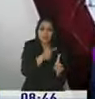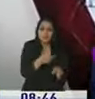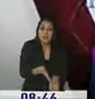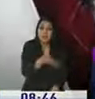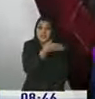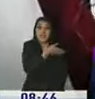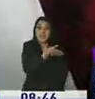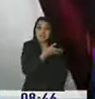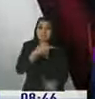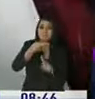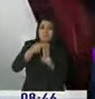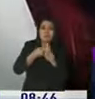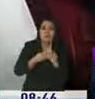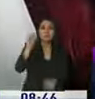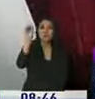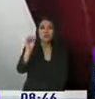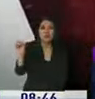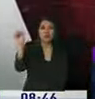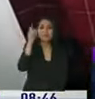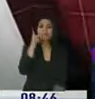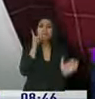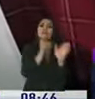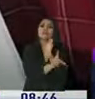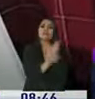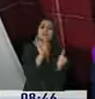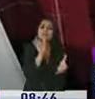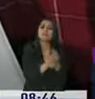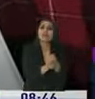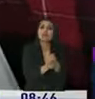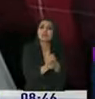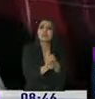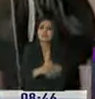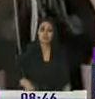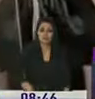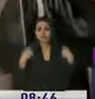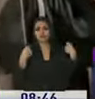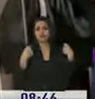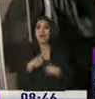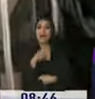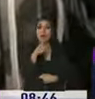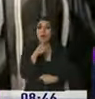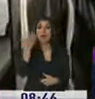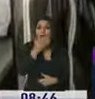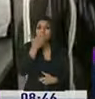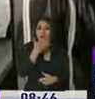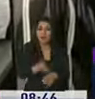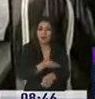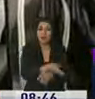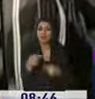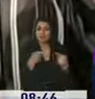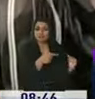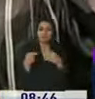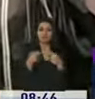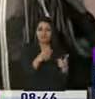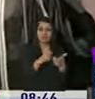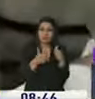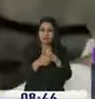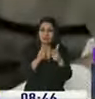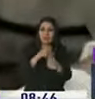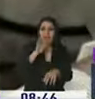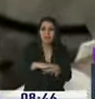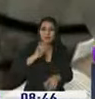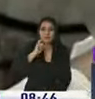semana del mes de octubre denunció a su conviviente de haberle lanzado agua caliente luego de una discusión por supuestos celos.